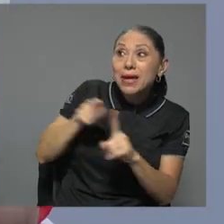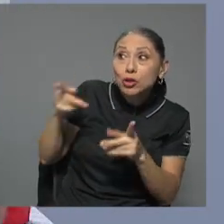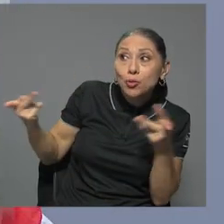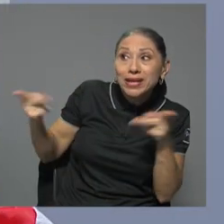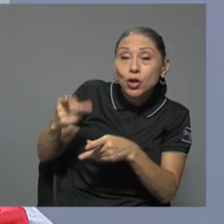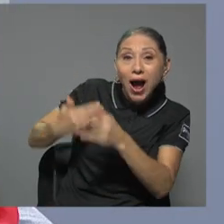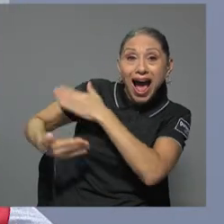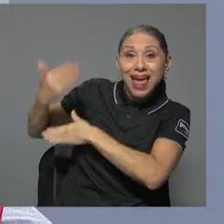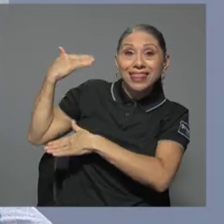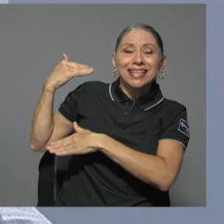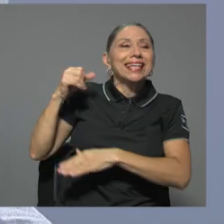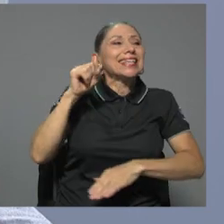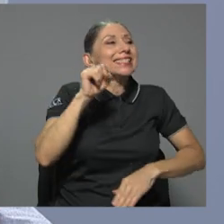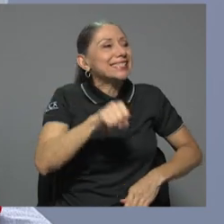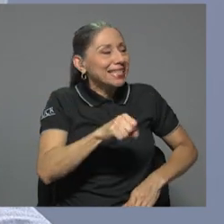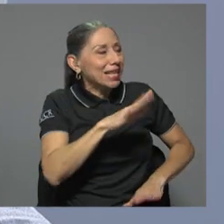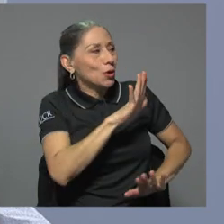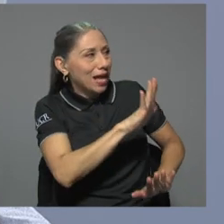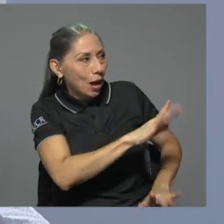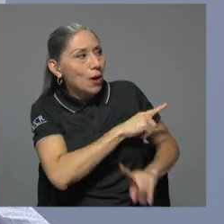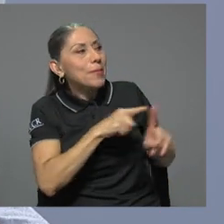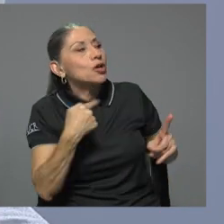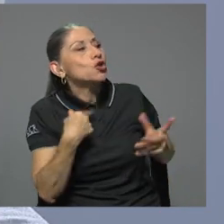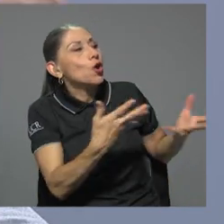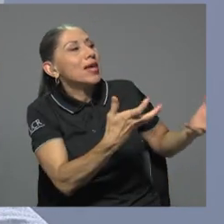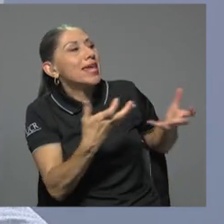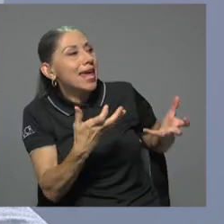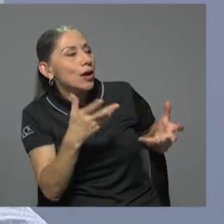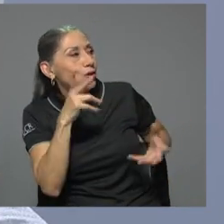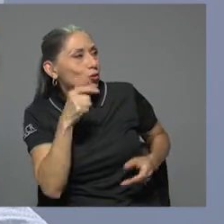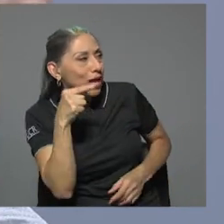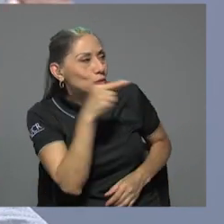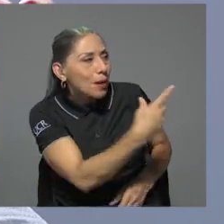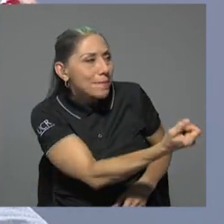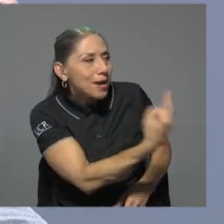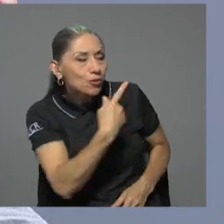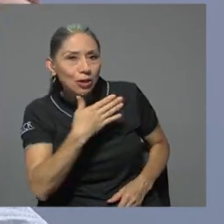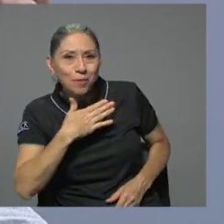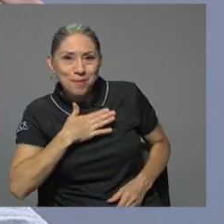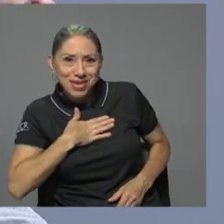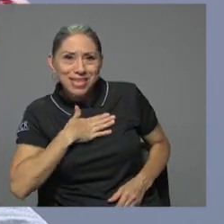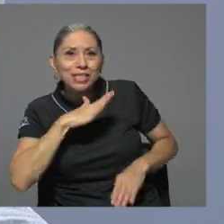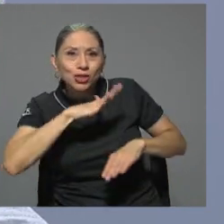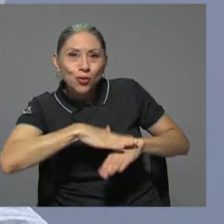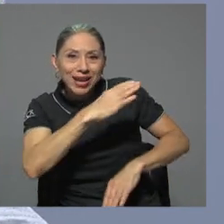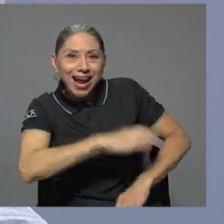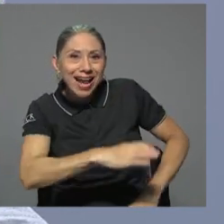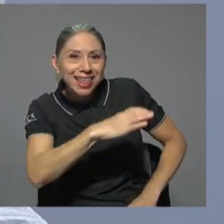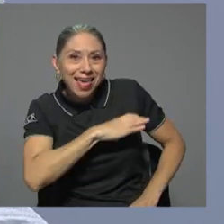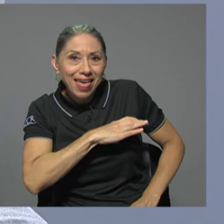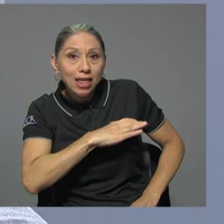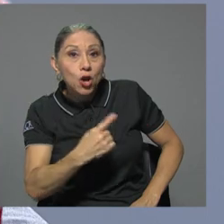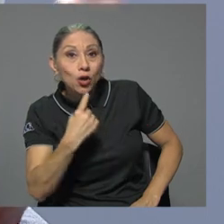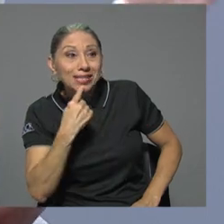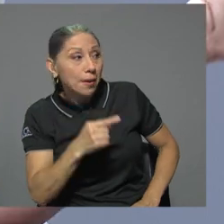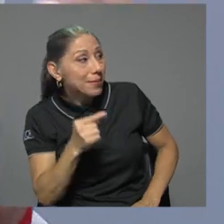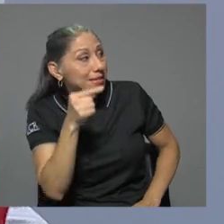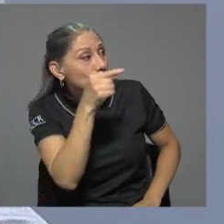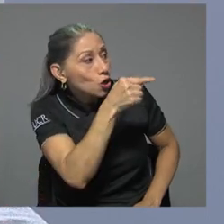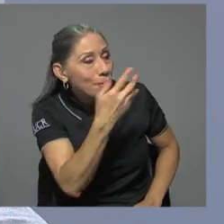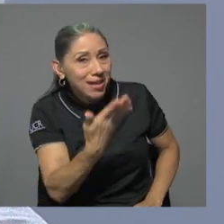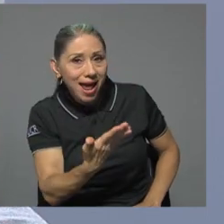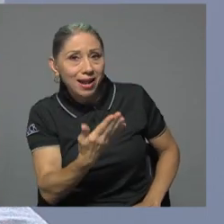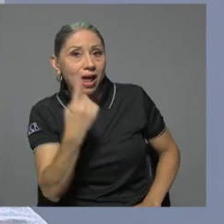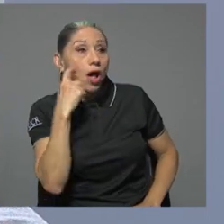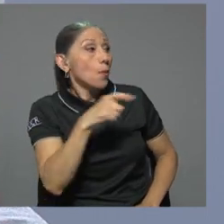laura usted preguntándome sobre esa calidad de lo que doña doña pilar está señalando porque usted